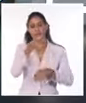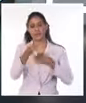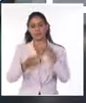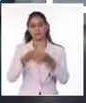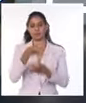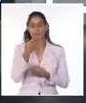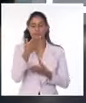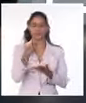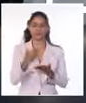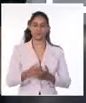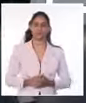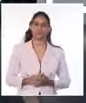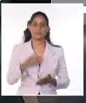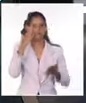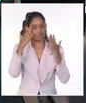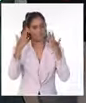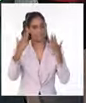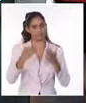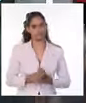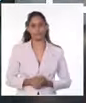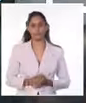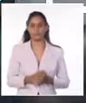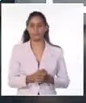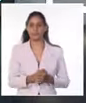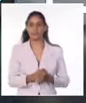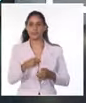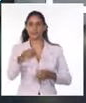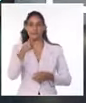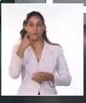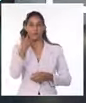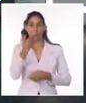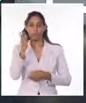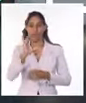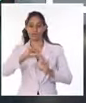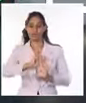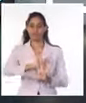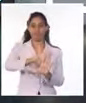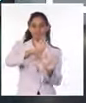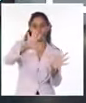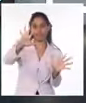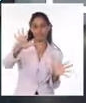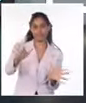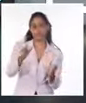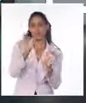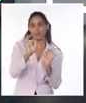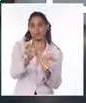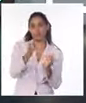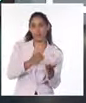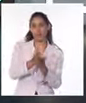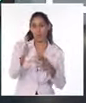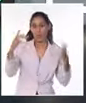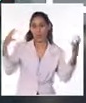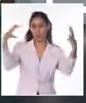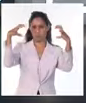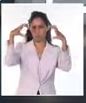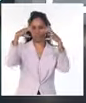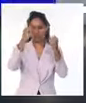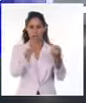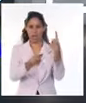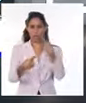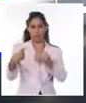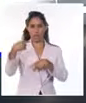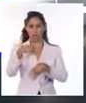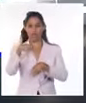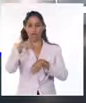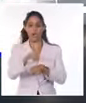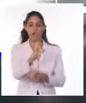tiempo Muchas gracias se puede apreciar en las imágenes de satélite como todavía permanecen los nublados influyendo sobre la región